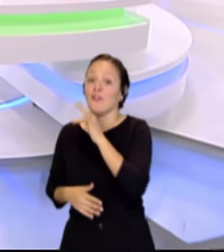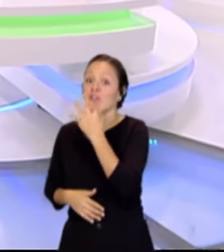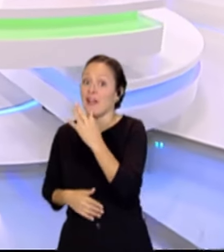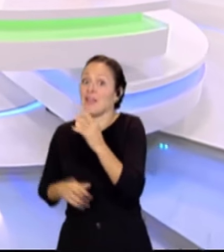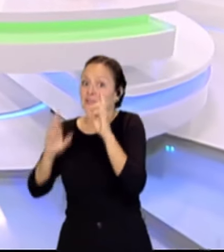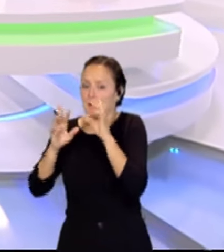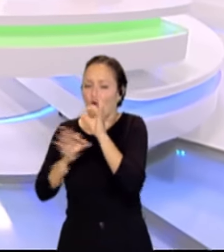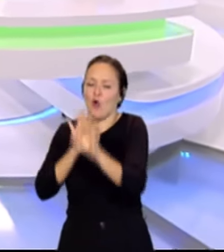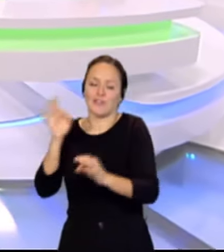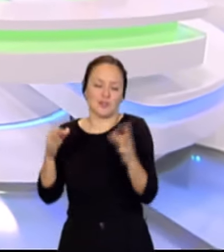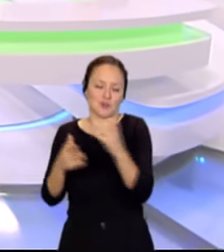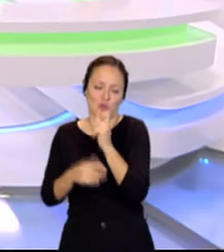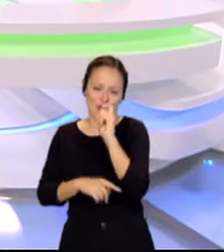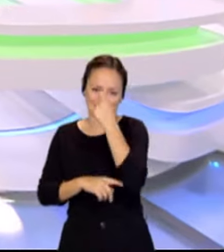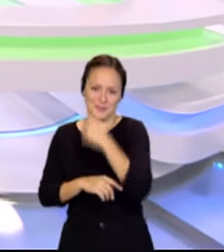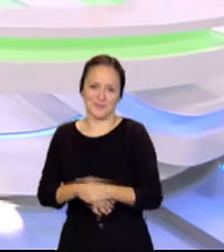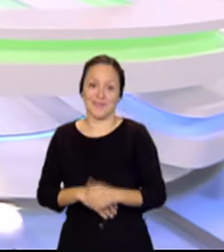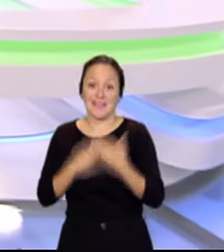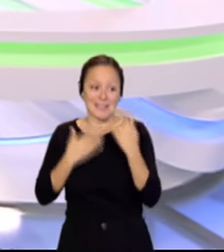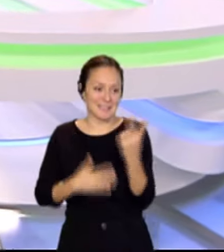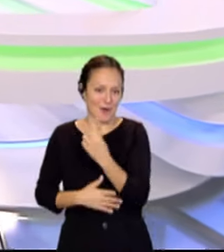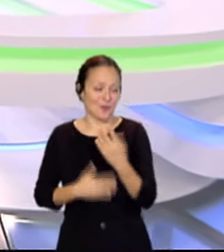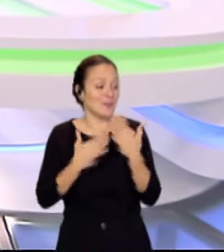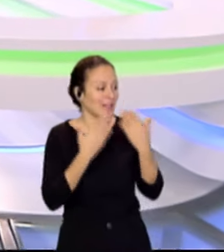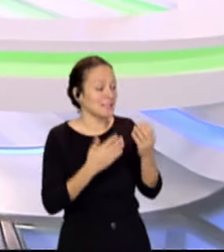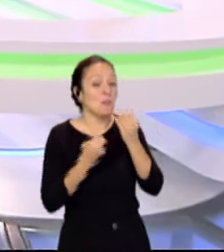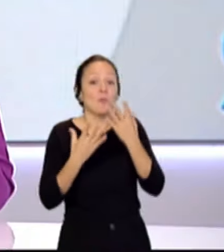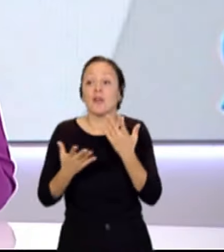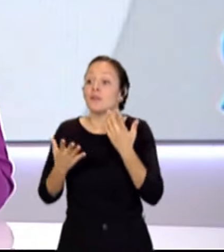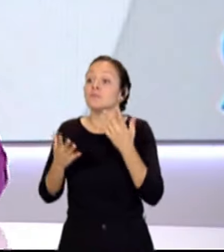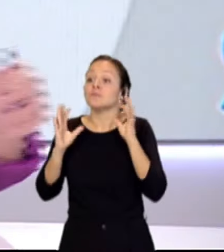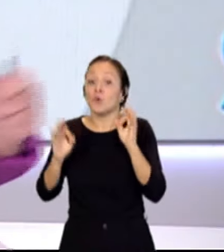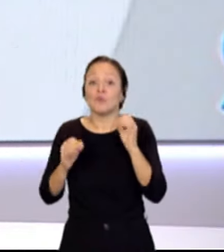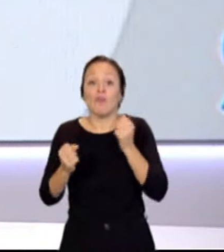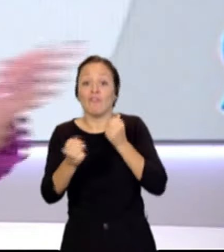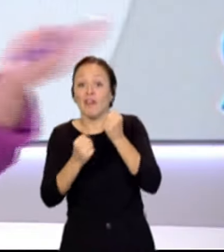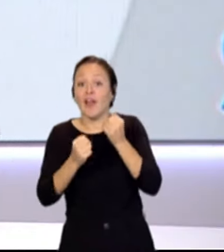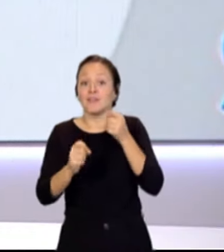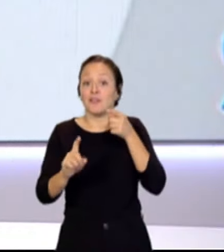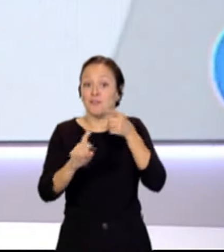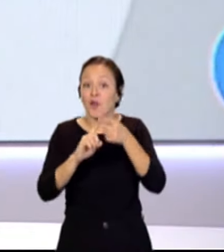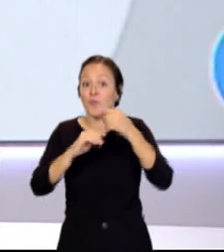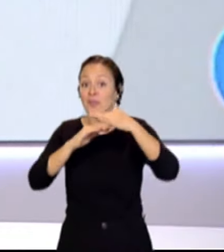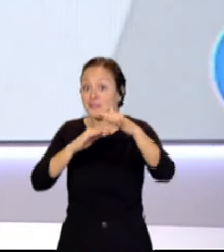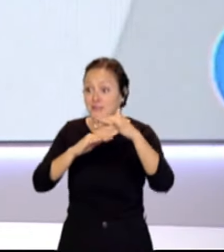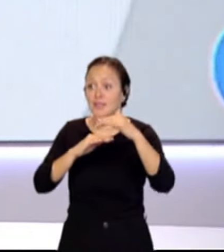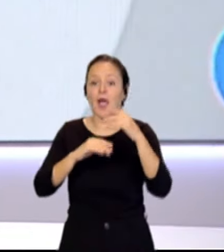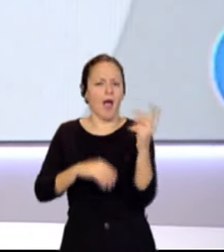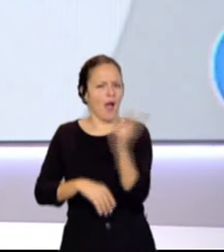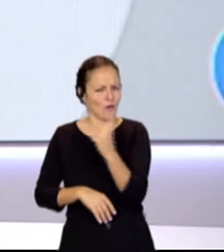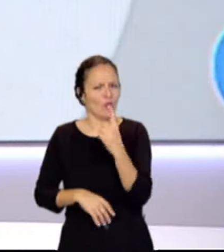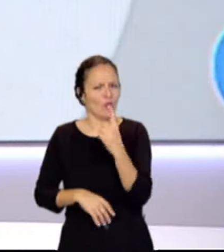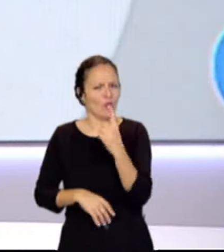organización Muchas gracias Bueno Antonio pues con este espectáculo fighting from de se ya ya les hemos dicho a los dos que vamos a estar ahí presentes Nos